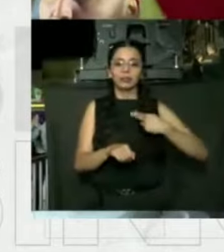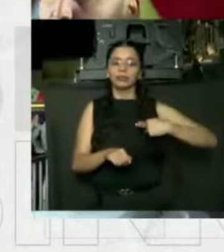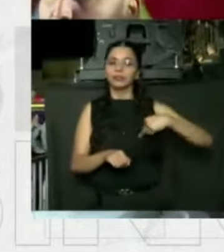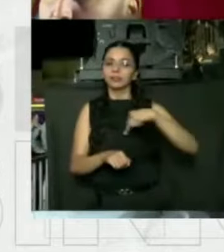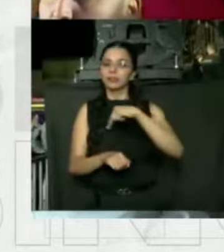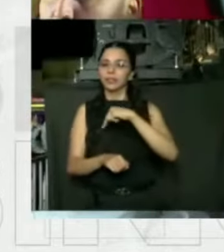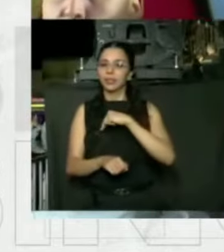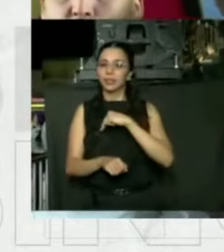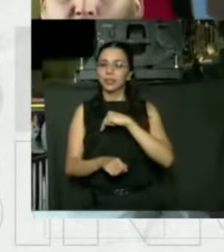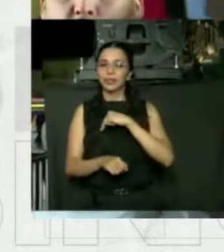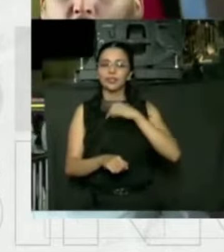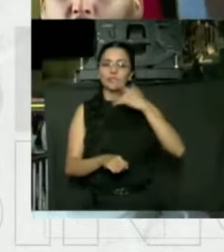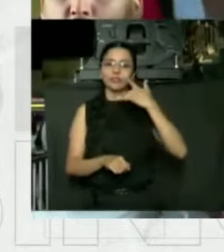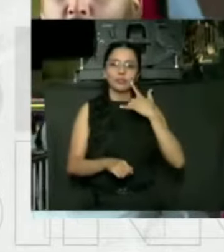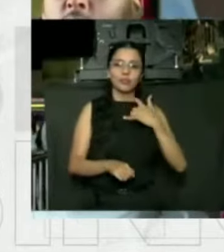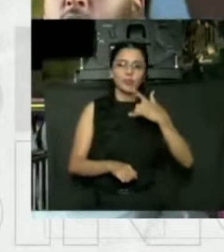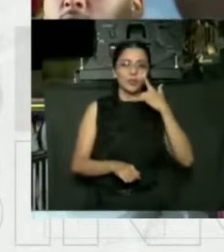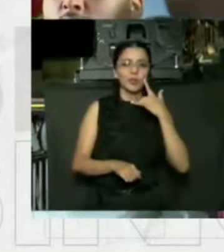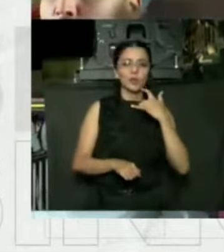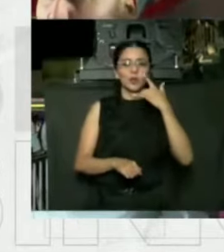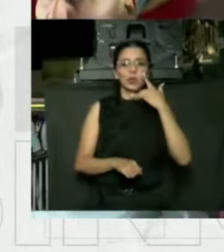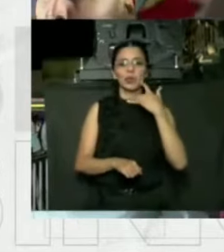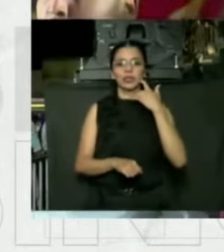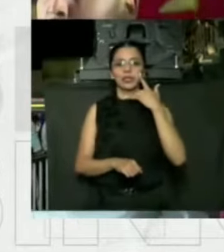nosotros luchamos